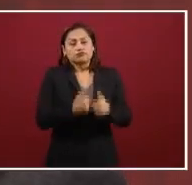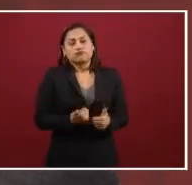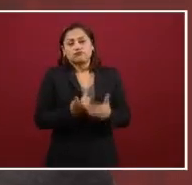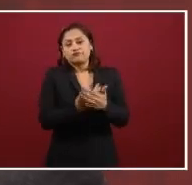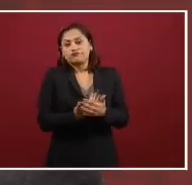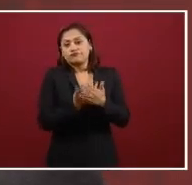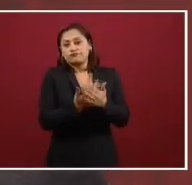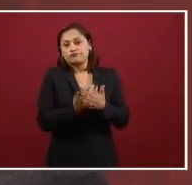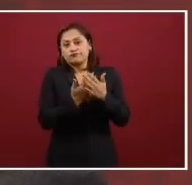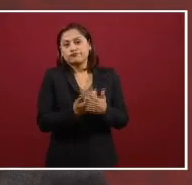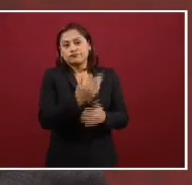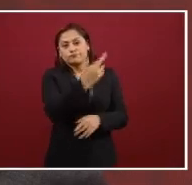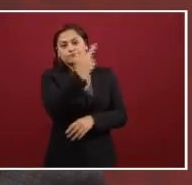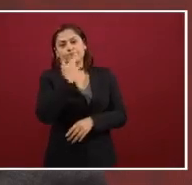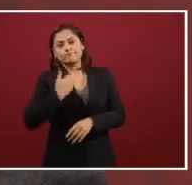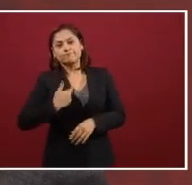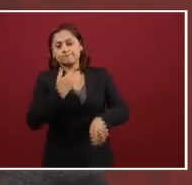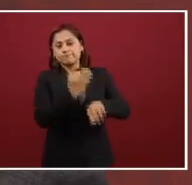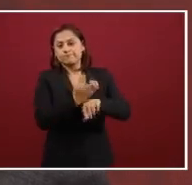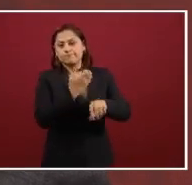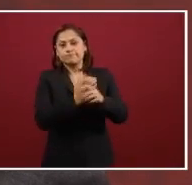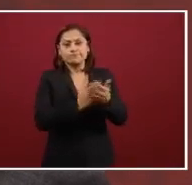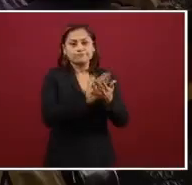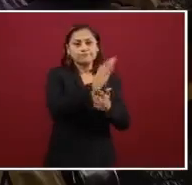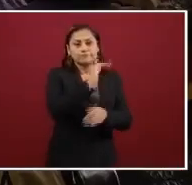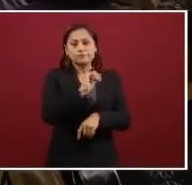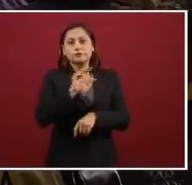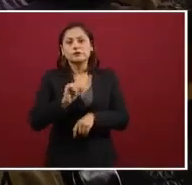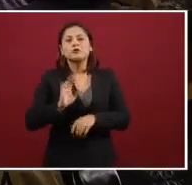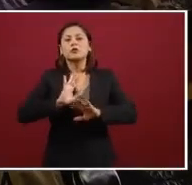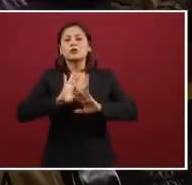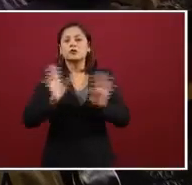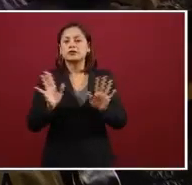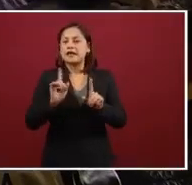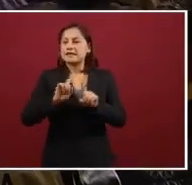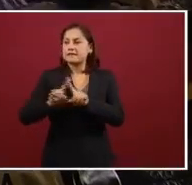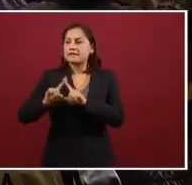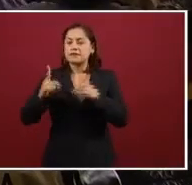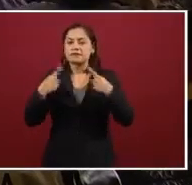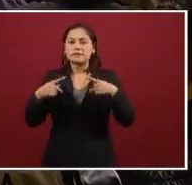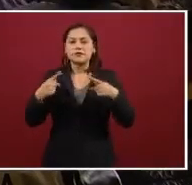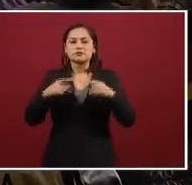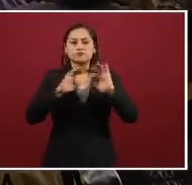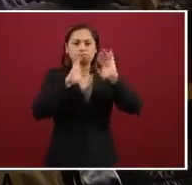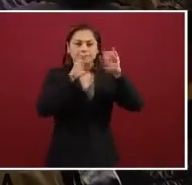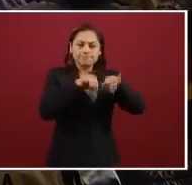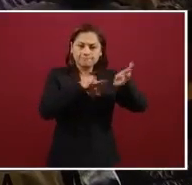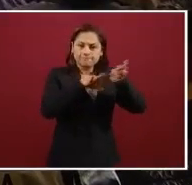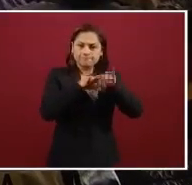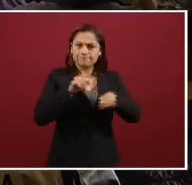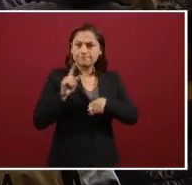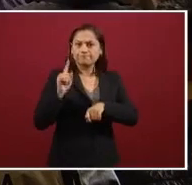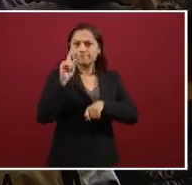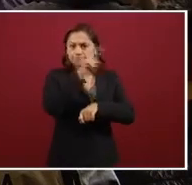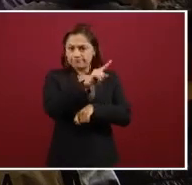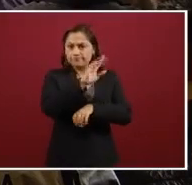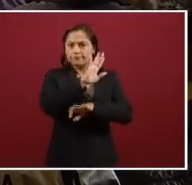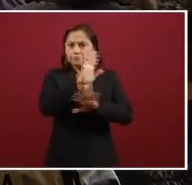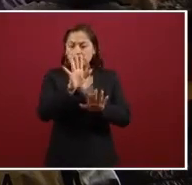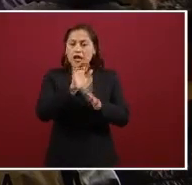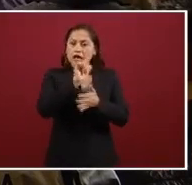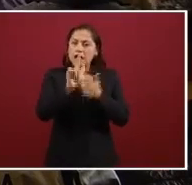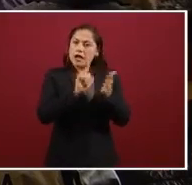4,700 personas trabajando en el norte del país. Se les ofreció empleo y están trabajando en México conforme a las leyes